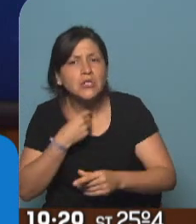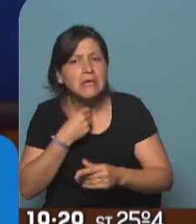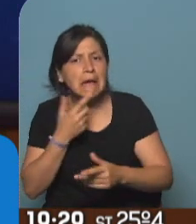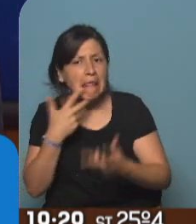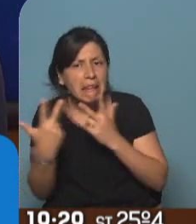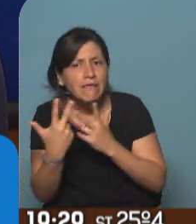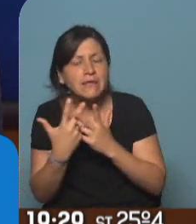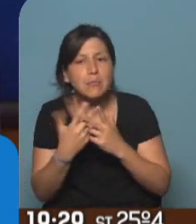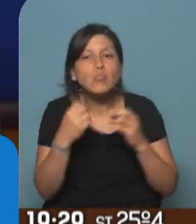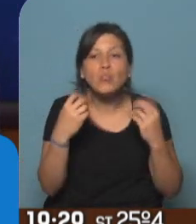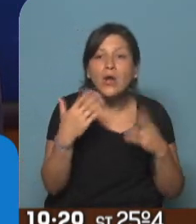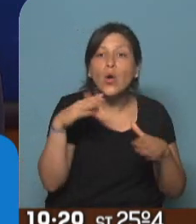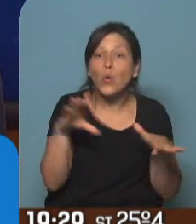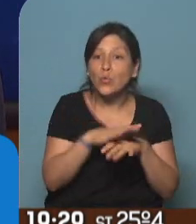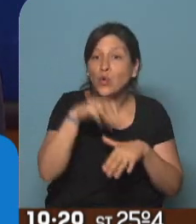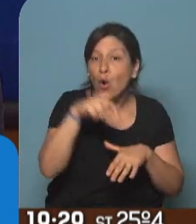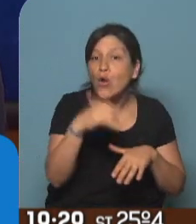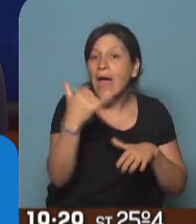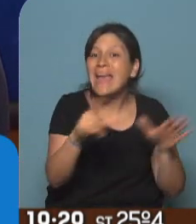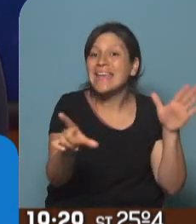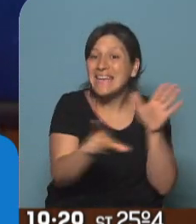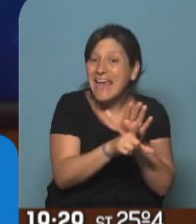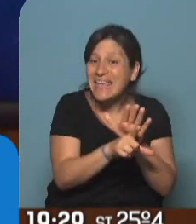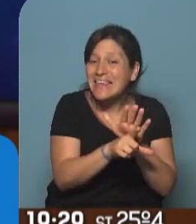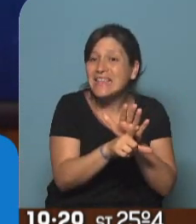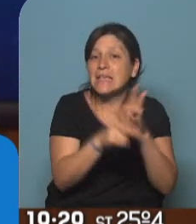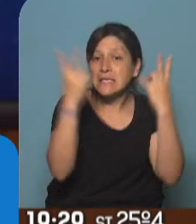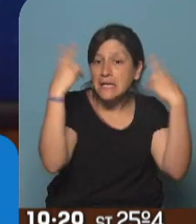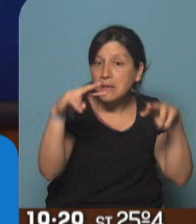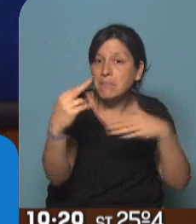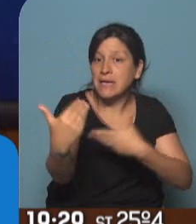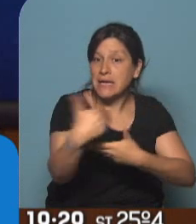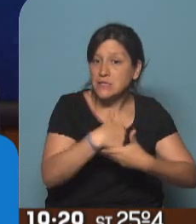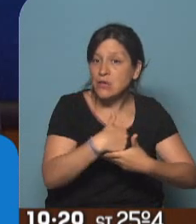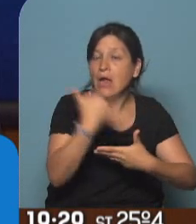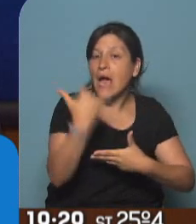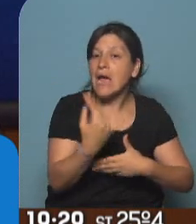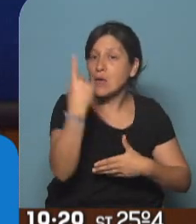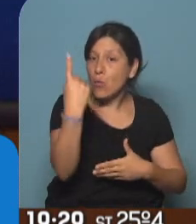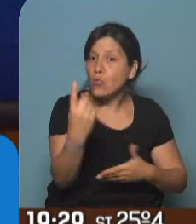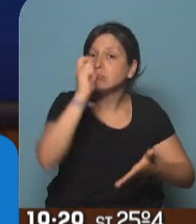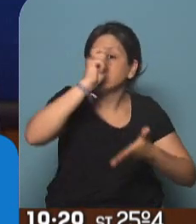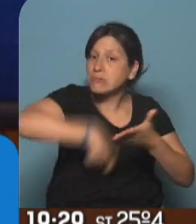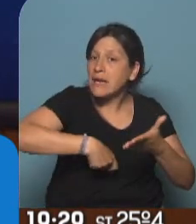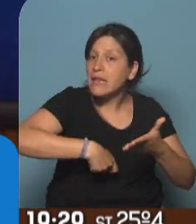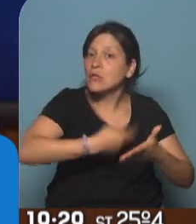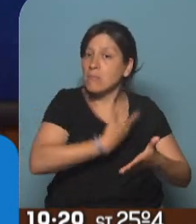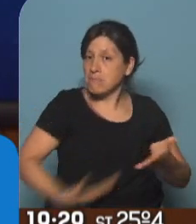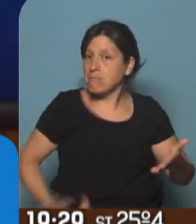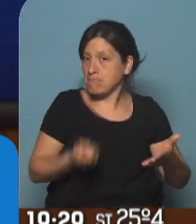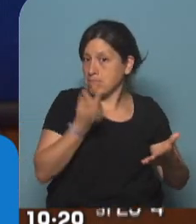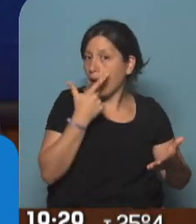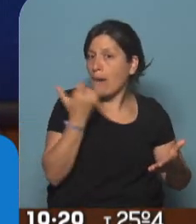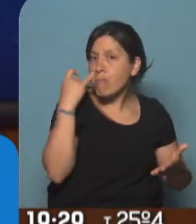digamos hoy hay una ley de migraciones hay un decreto dictado por el presidente el ingeniero mauricio macri que establece también